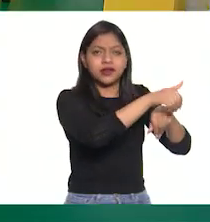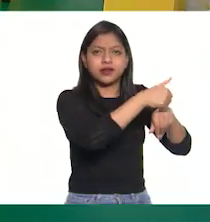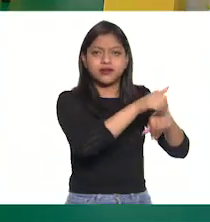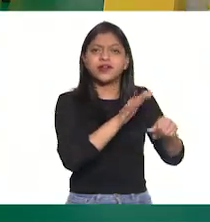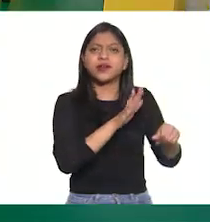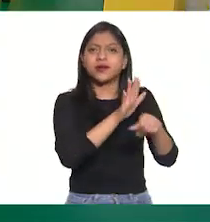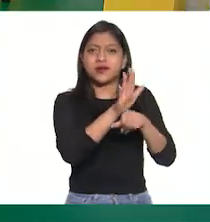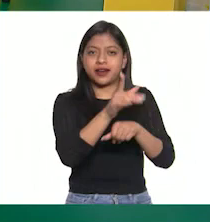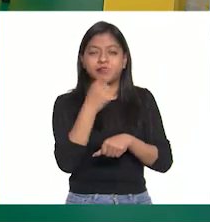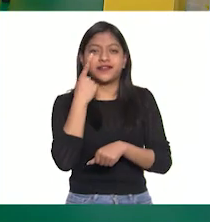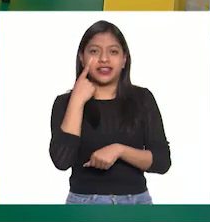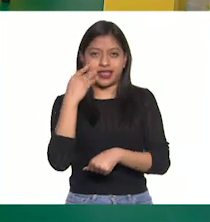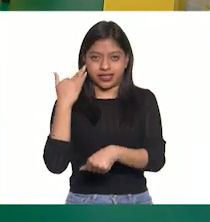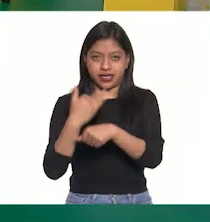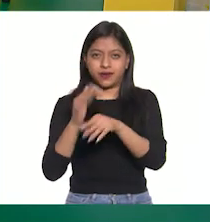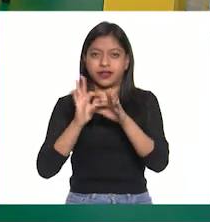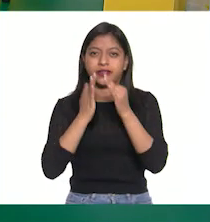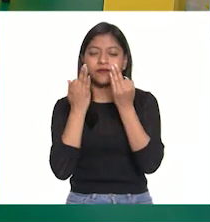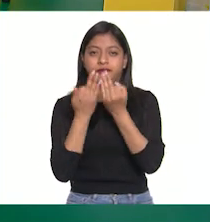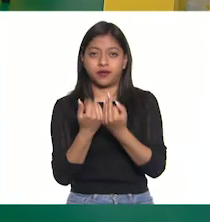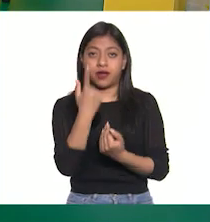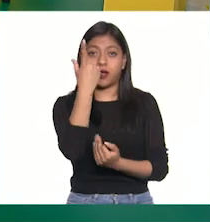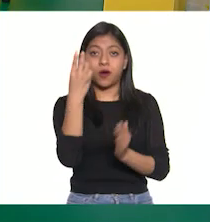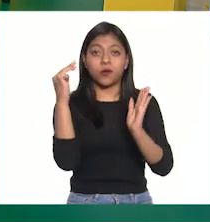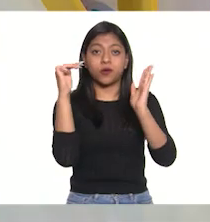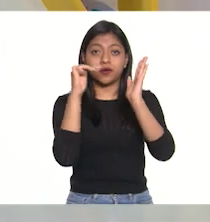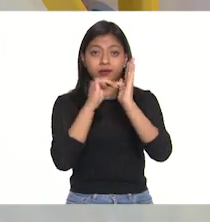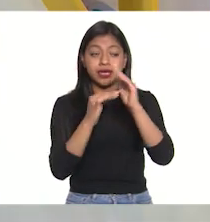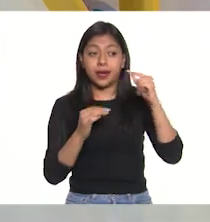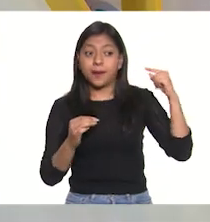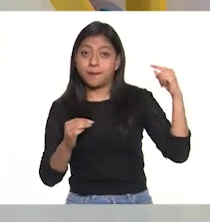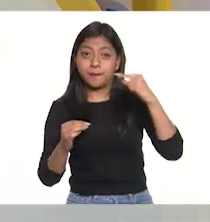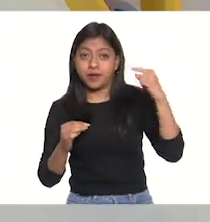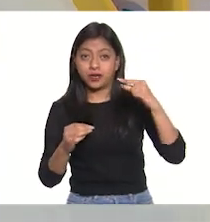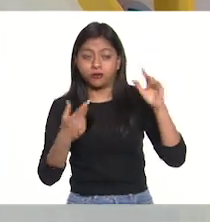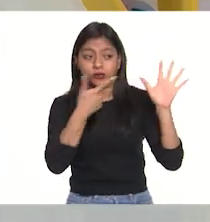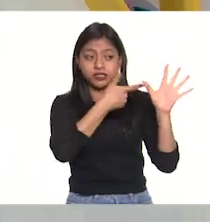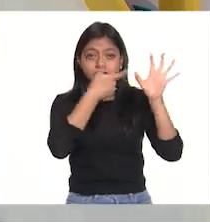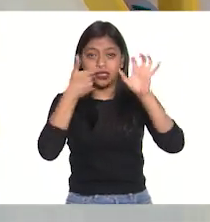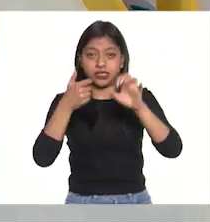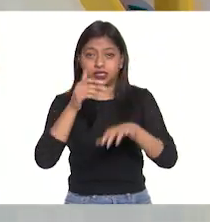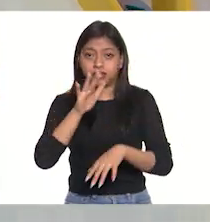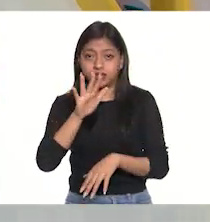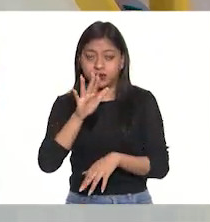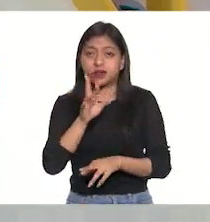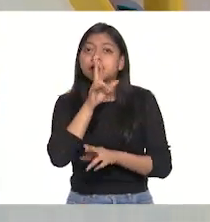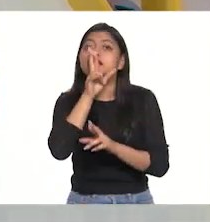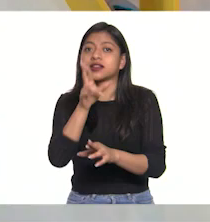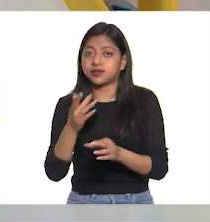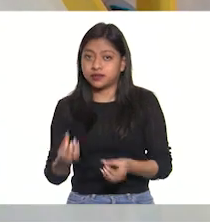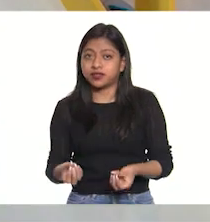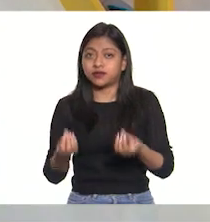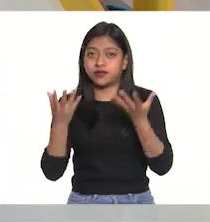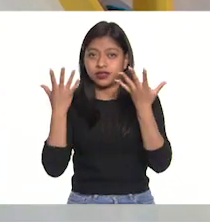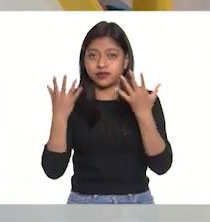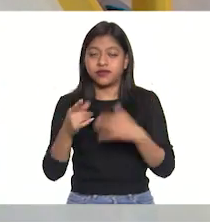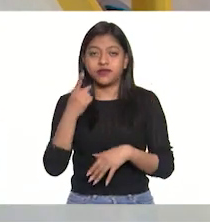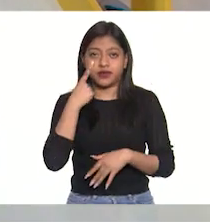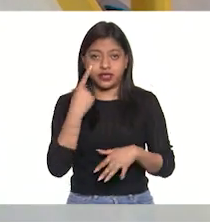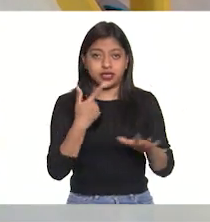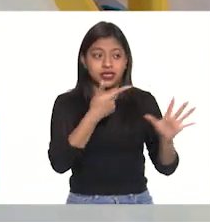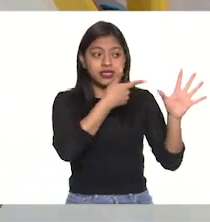estrategia. A ver, vamos a hacerlo. Entonces serían, ¿qué serían 750 para llegar a